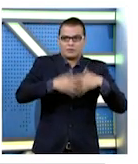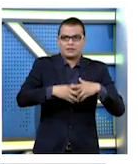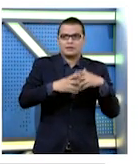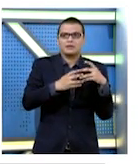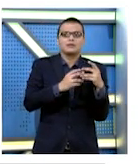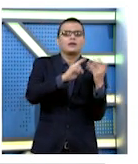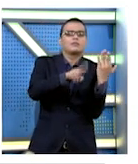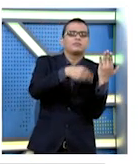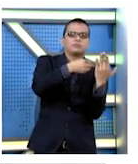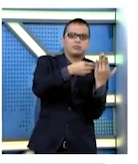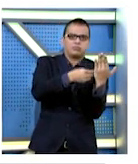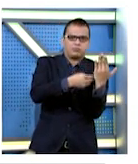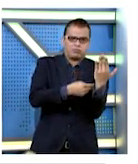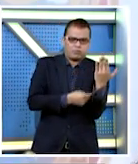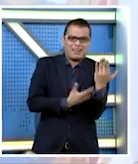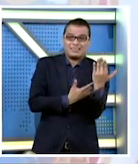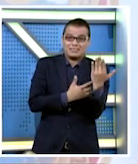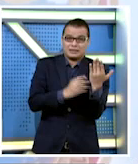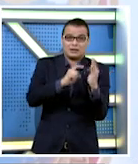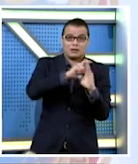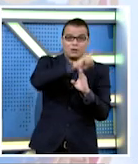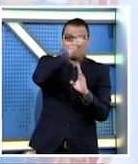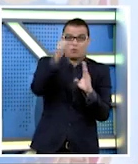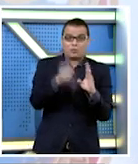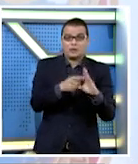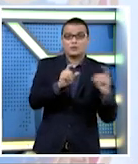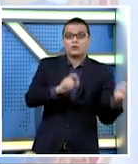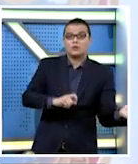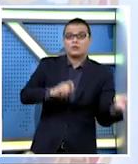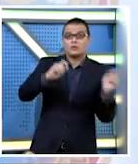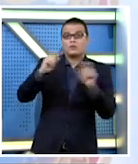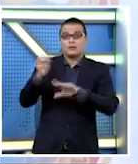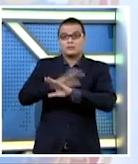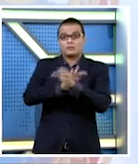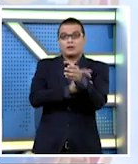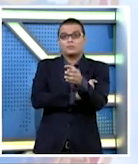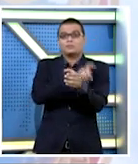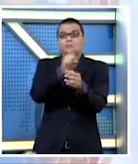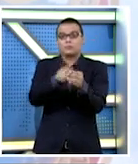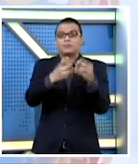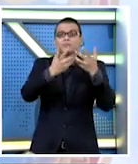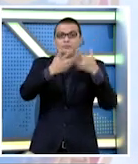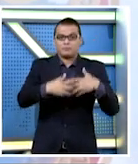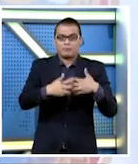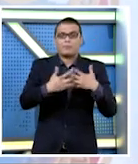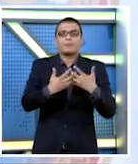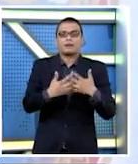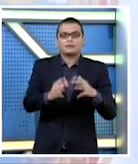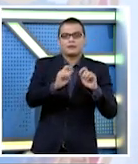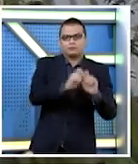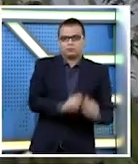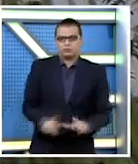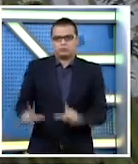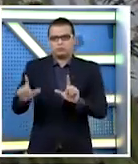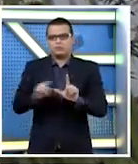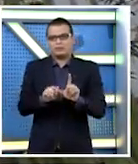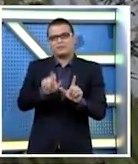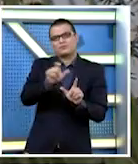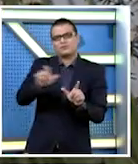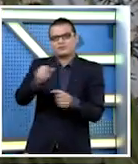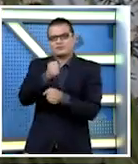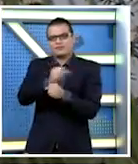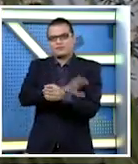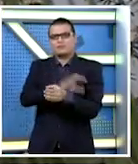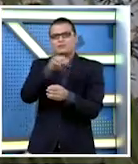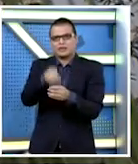sus datos. Una vez que el registro en línea en la página de la alcaldía quede listo, va a habilitar el módulo de empleados. Va a registrar